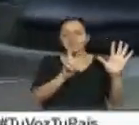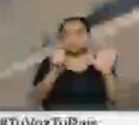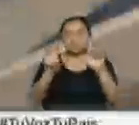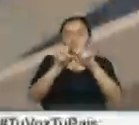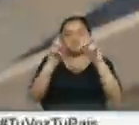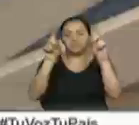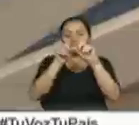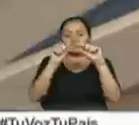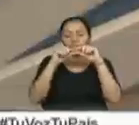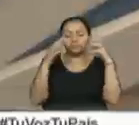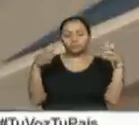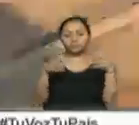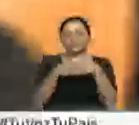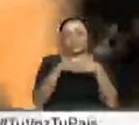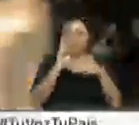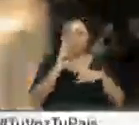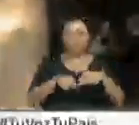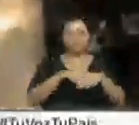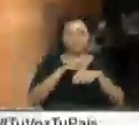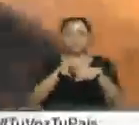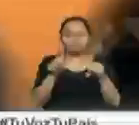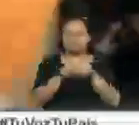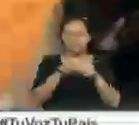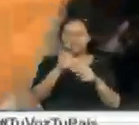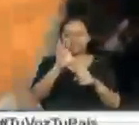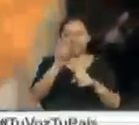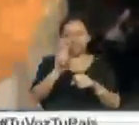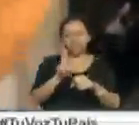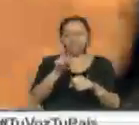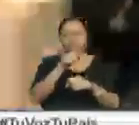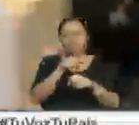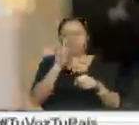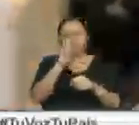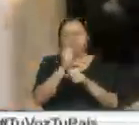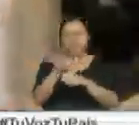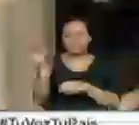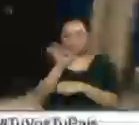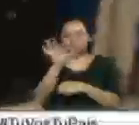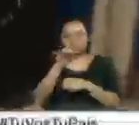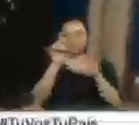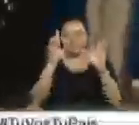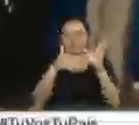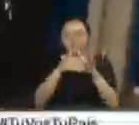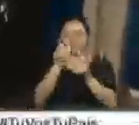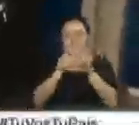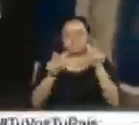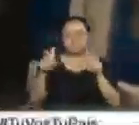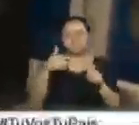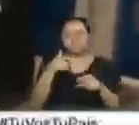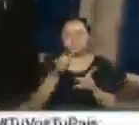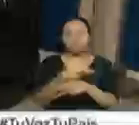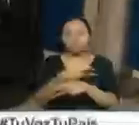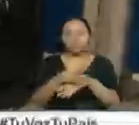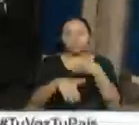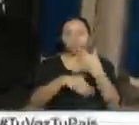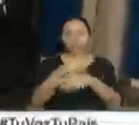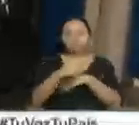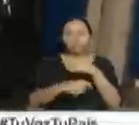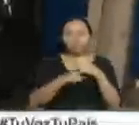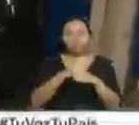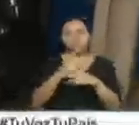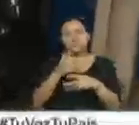empresas agremiadas en la Cámara Nacional de Calzado, CALTU, generan empleo directo para 6.000 personas con una producción anual